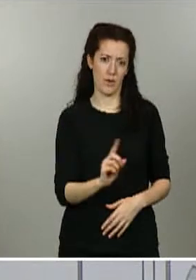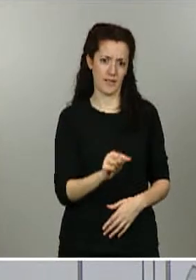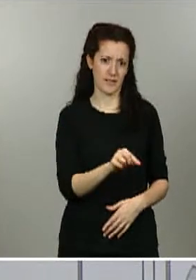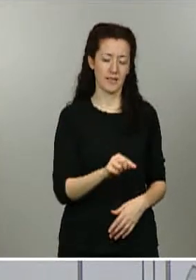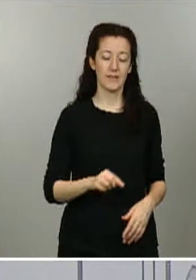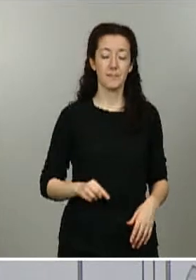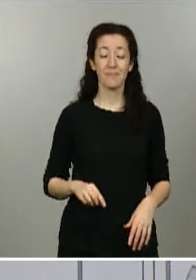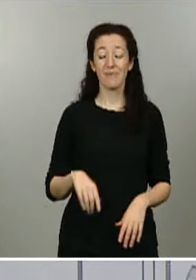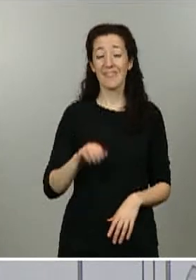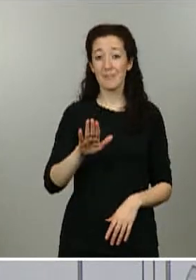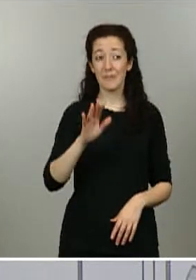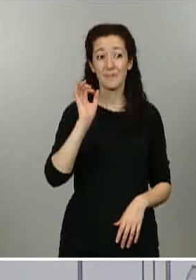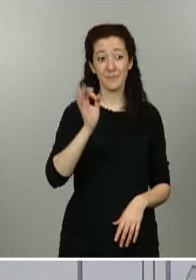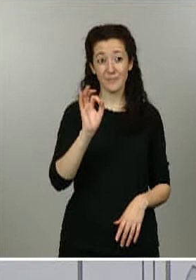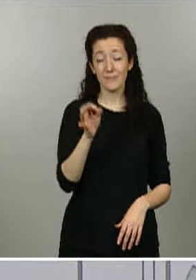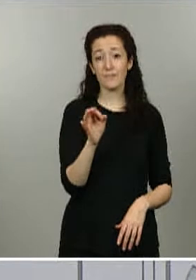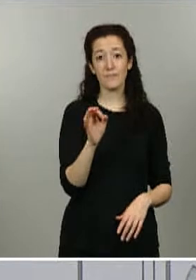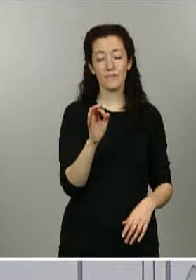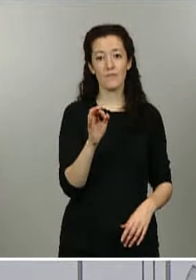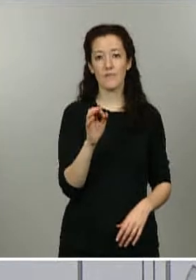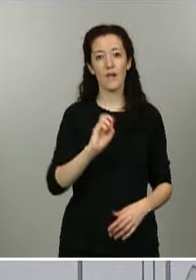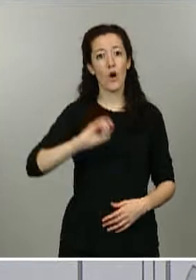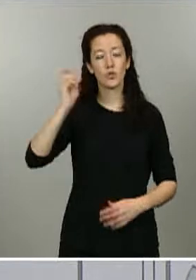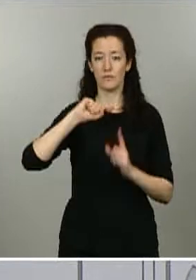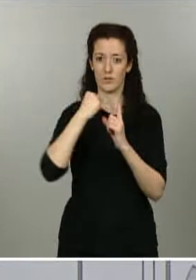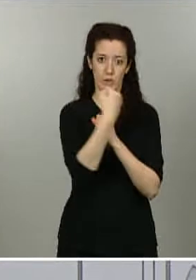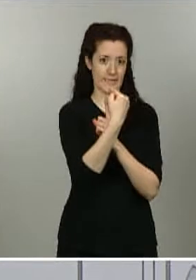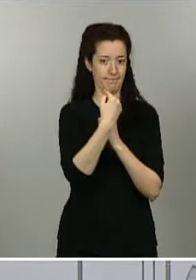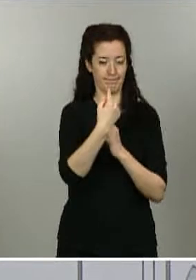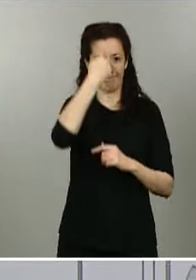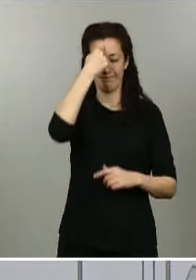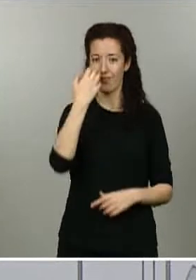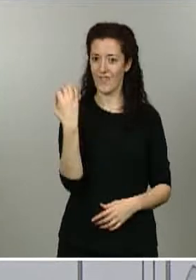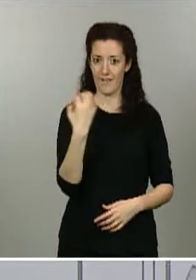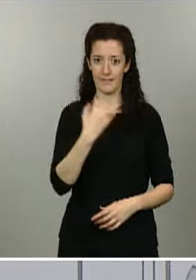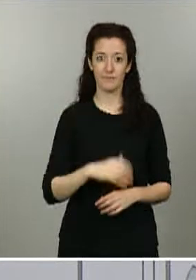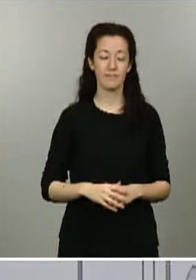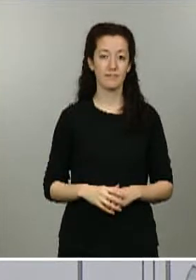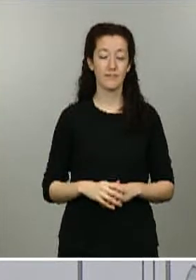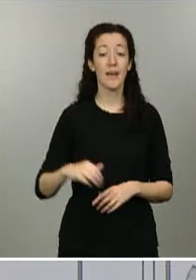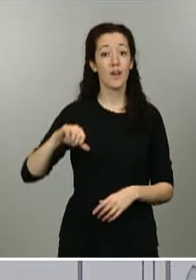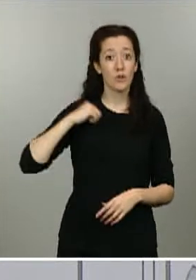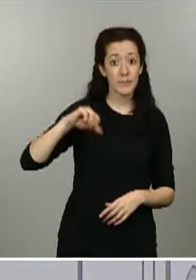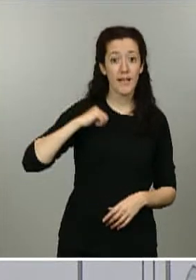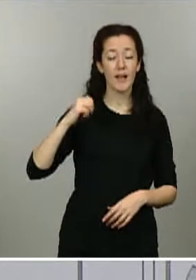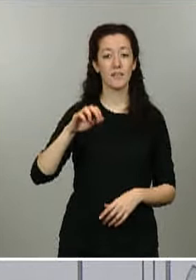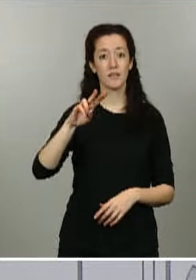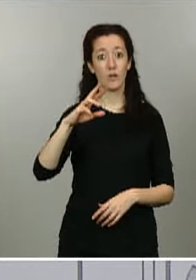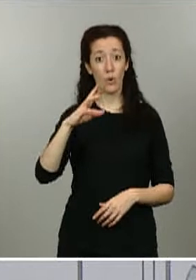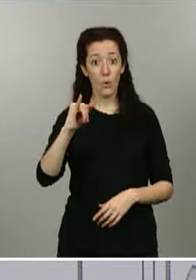valorar otra serie de factores. Los hospitales van progresivamente descongestionándose, las unidades de cuidados intensivos van progresivamente